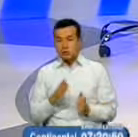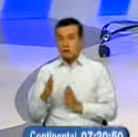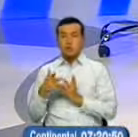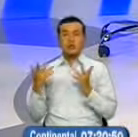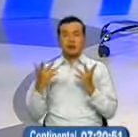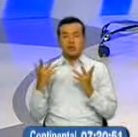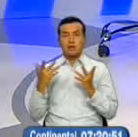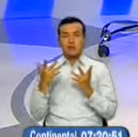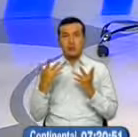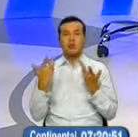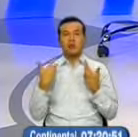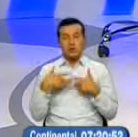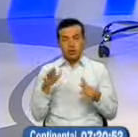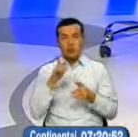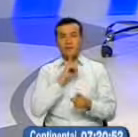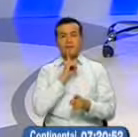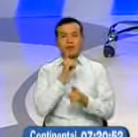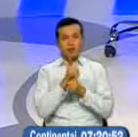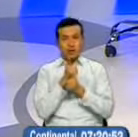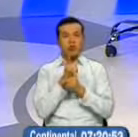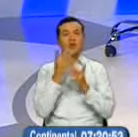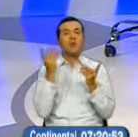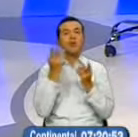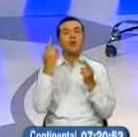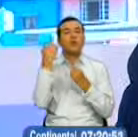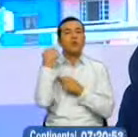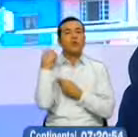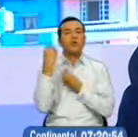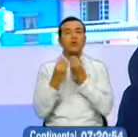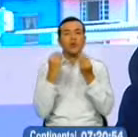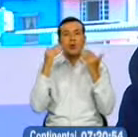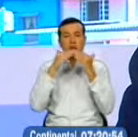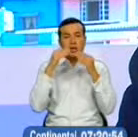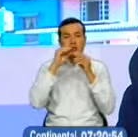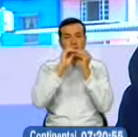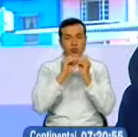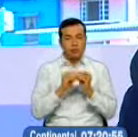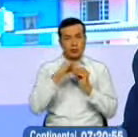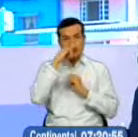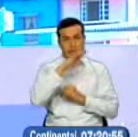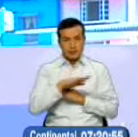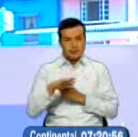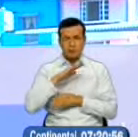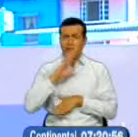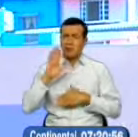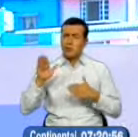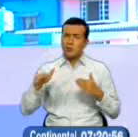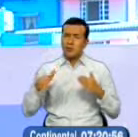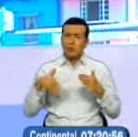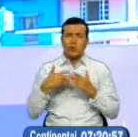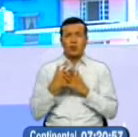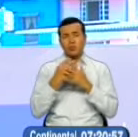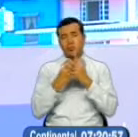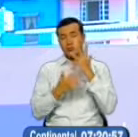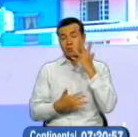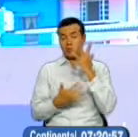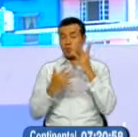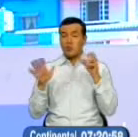en los canales de transmisión que tiene y la corresponsabilidad que tiene el hogar en la formación de los niños. Es decir, tienes un conjunto de